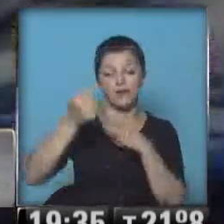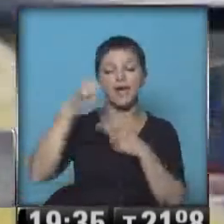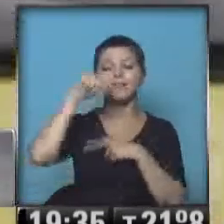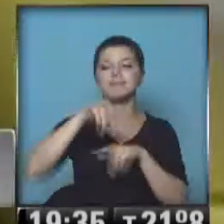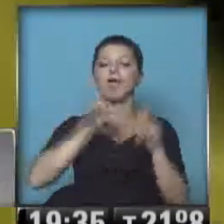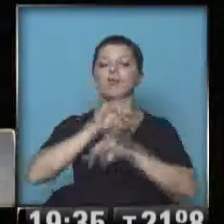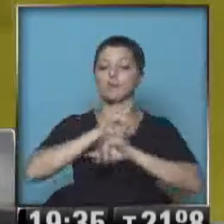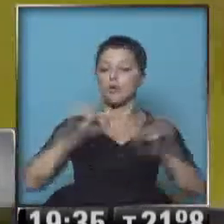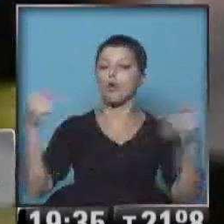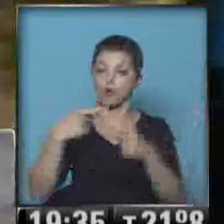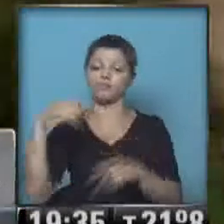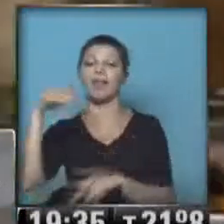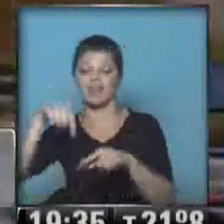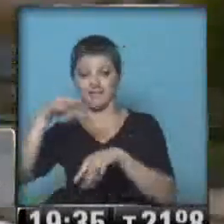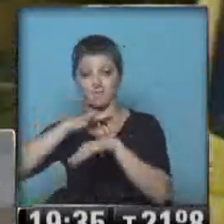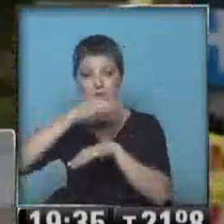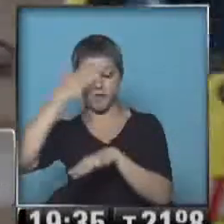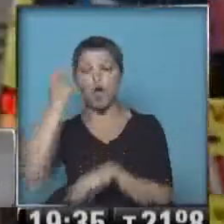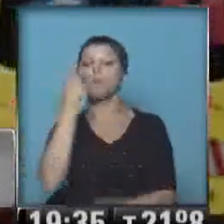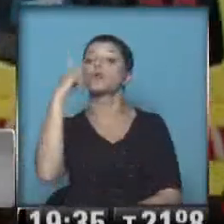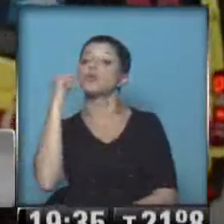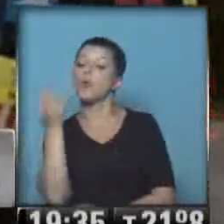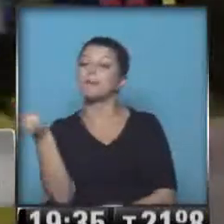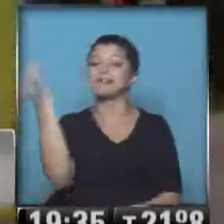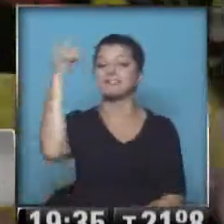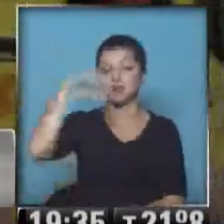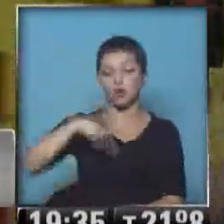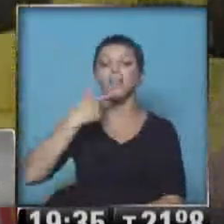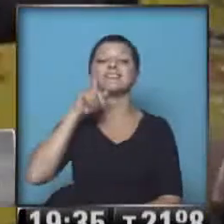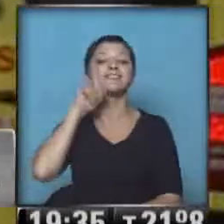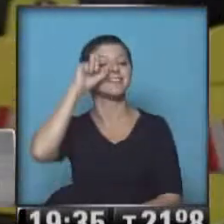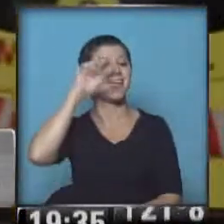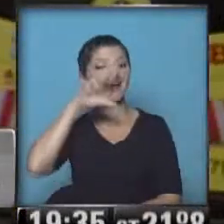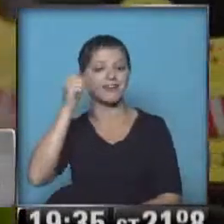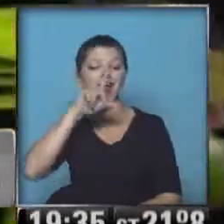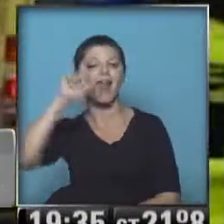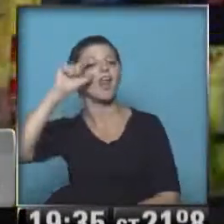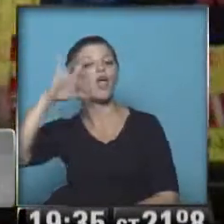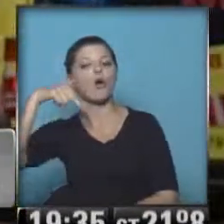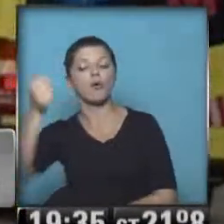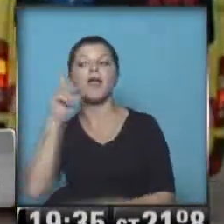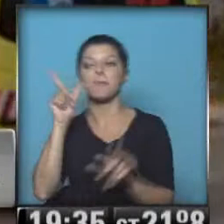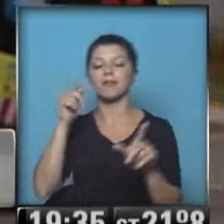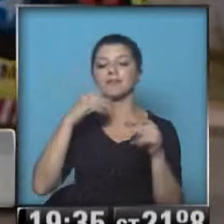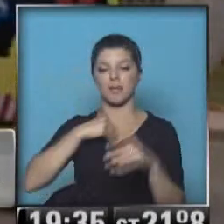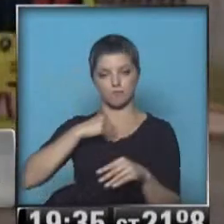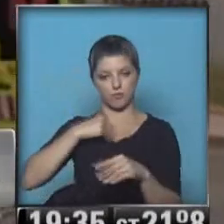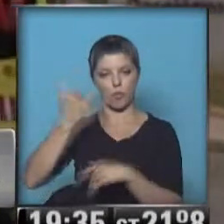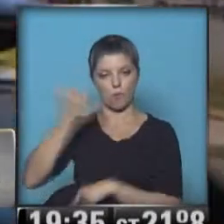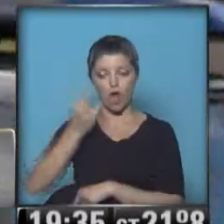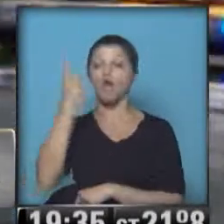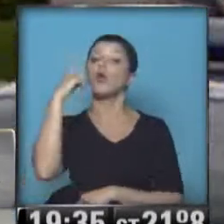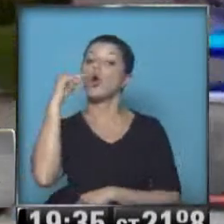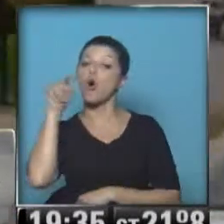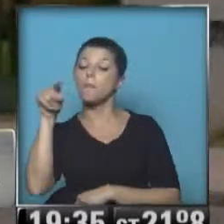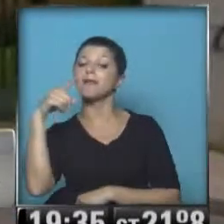protocolo contra el ébola a raíz del arribo de un hombre cegado desde Sierra Leona que presenta los síntomas del virus. Se trata de un